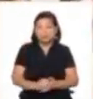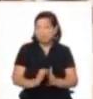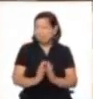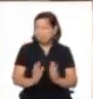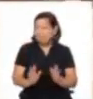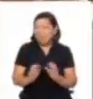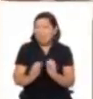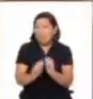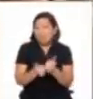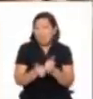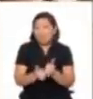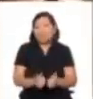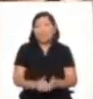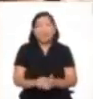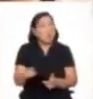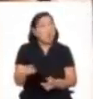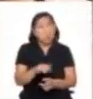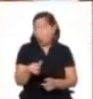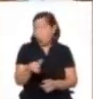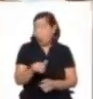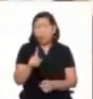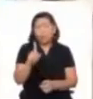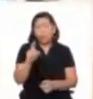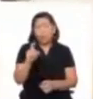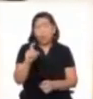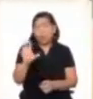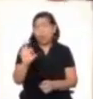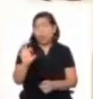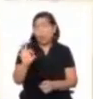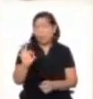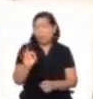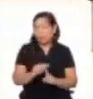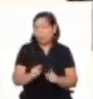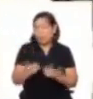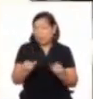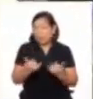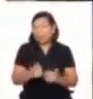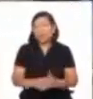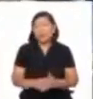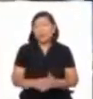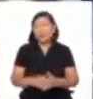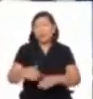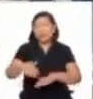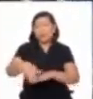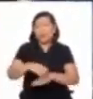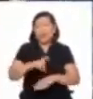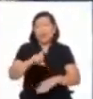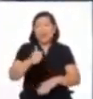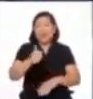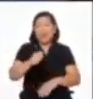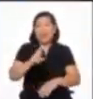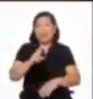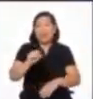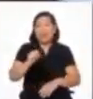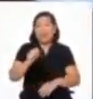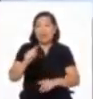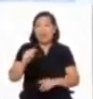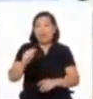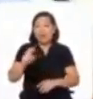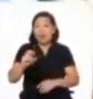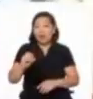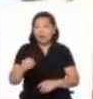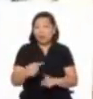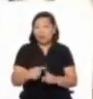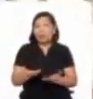más los pancitos y las bebidas. Igual. También a un sol 50 aquí en la avenida de la Rosa Toro, como han escuchado,